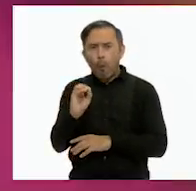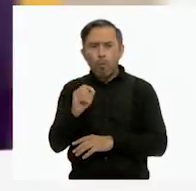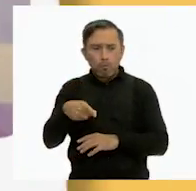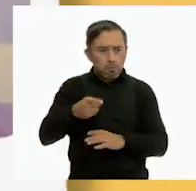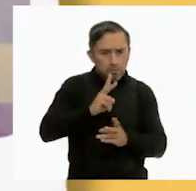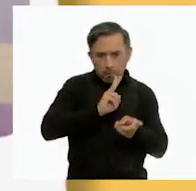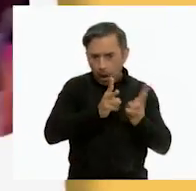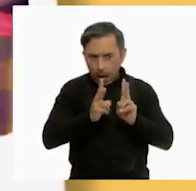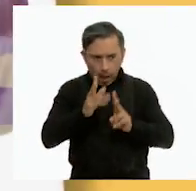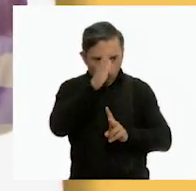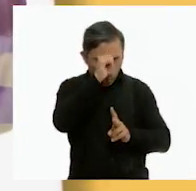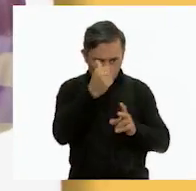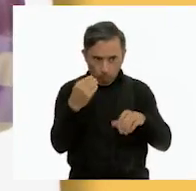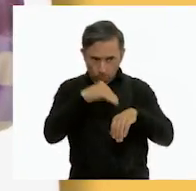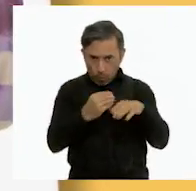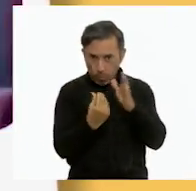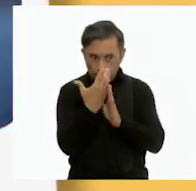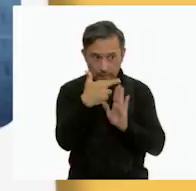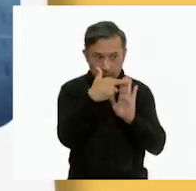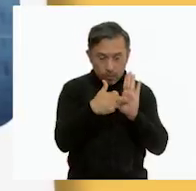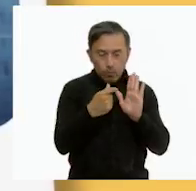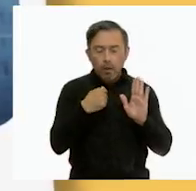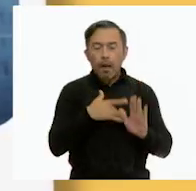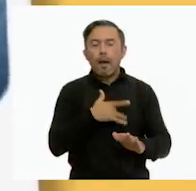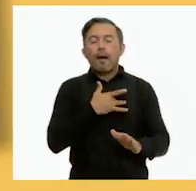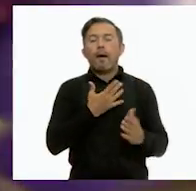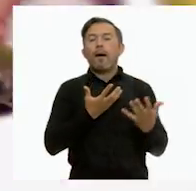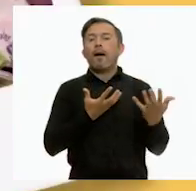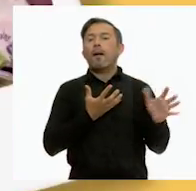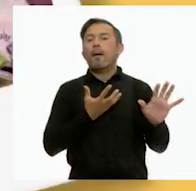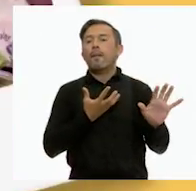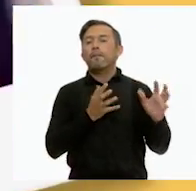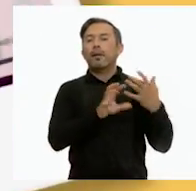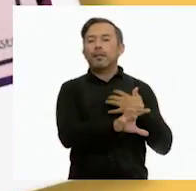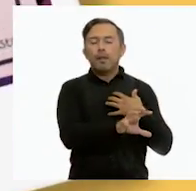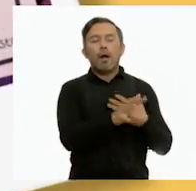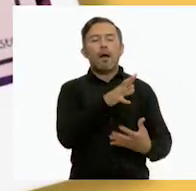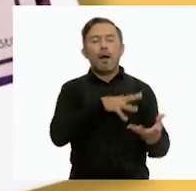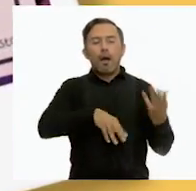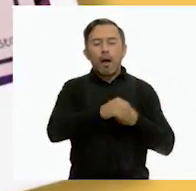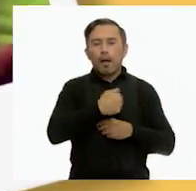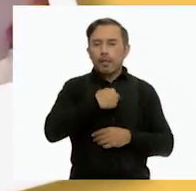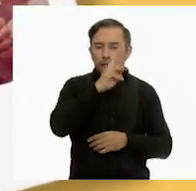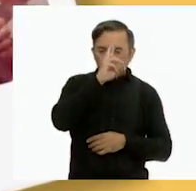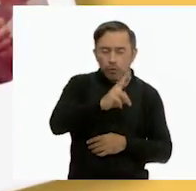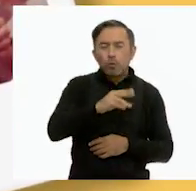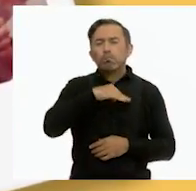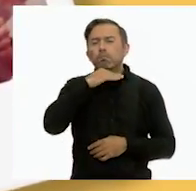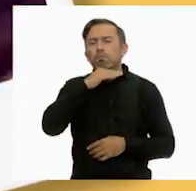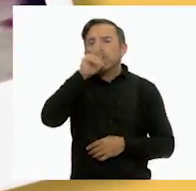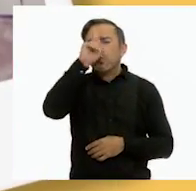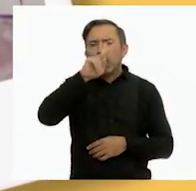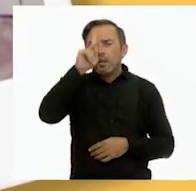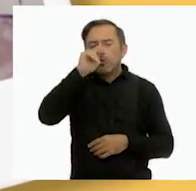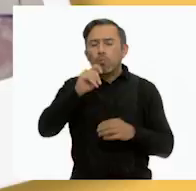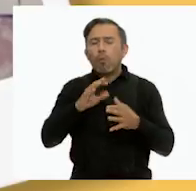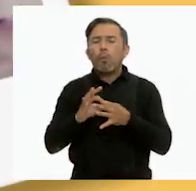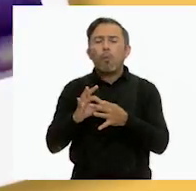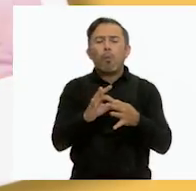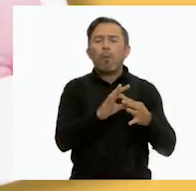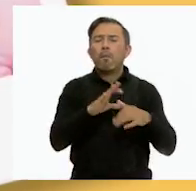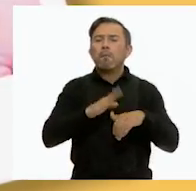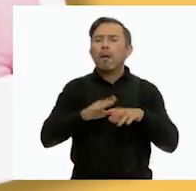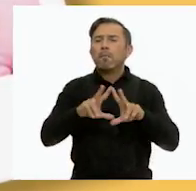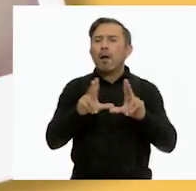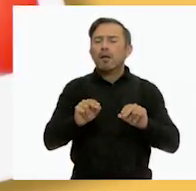las reglas, esto hace que exista empatía, respeto y tolerancia, y la convivencia se hace más sana y armónica. Si en algo no